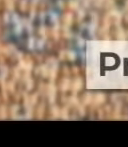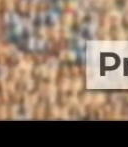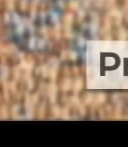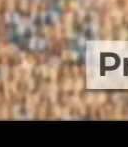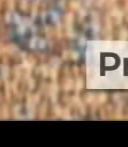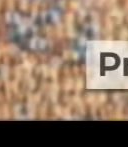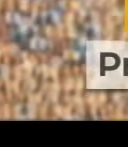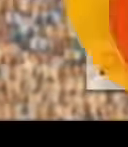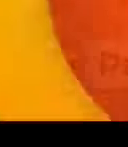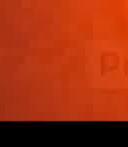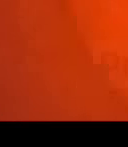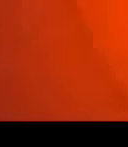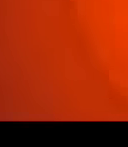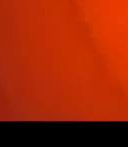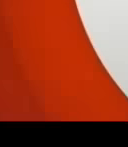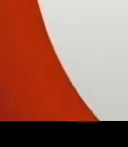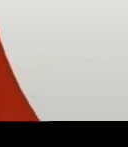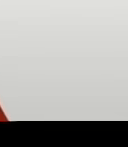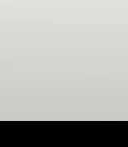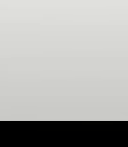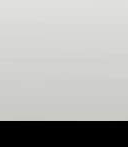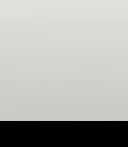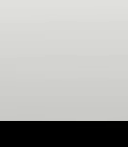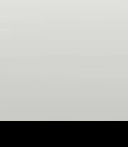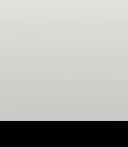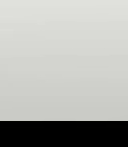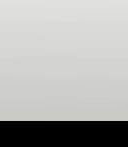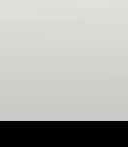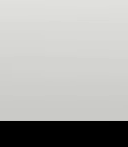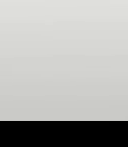preventa.rtvecuador.es y pauta con nosotros.